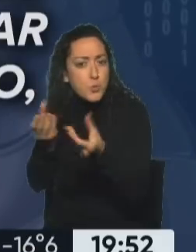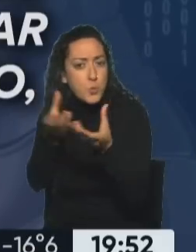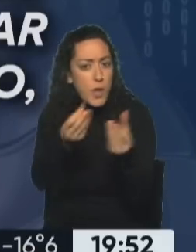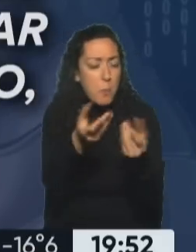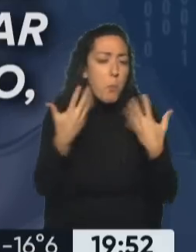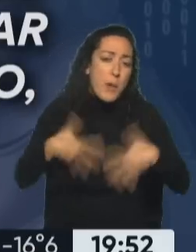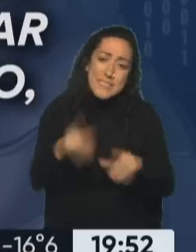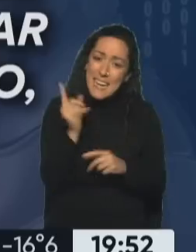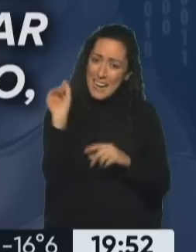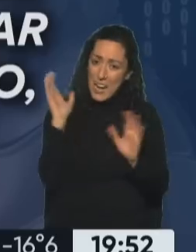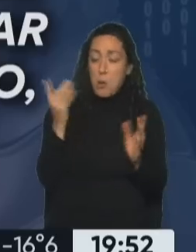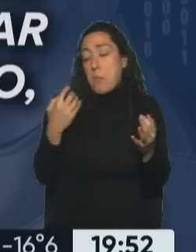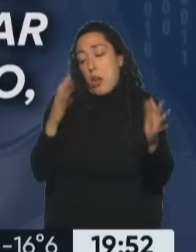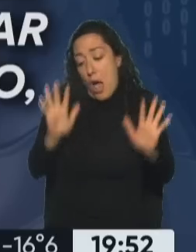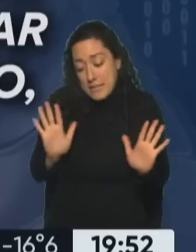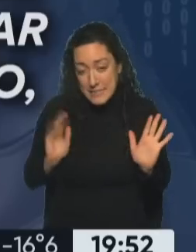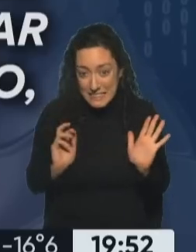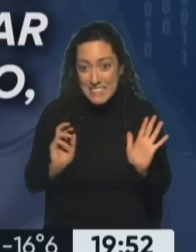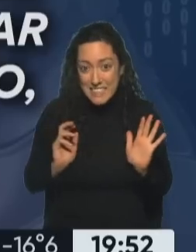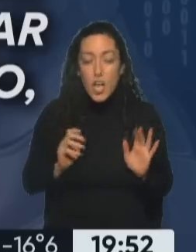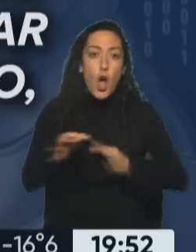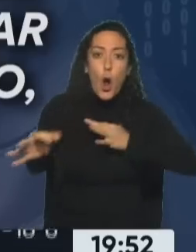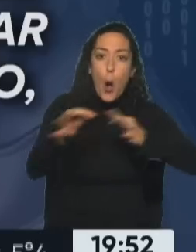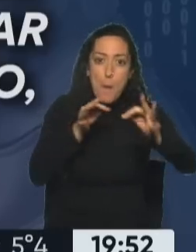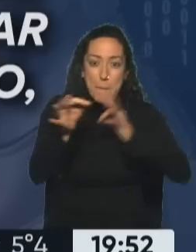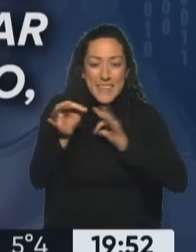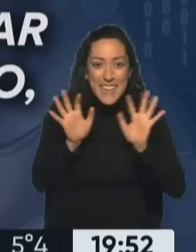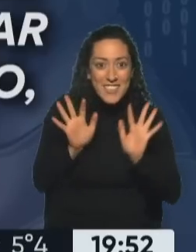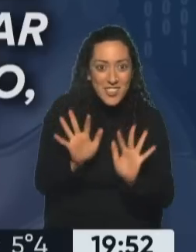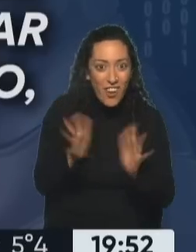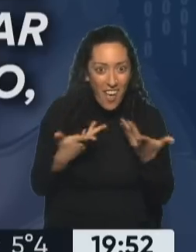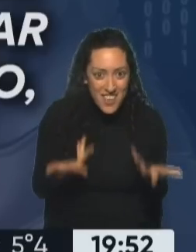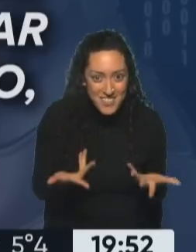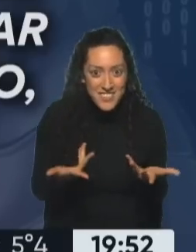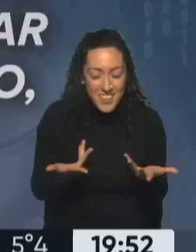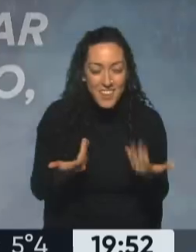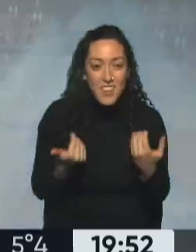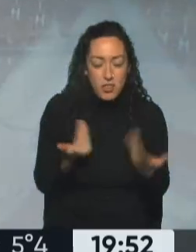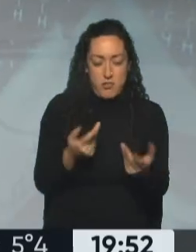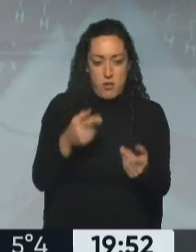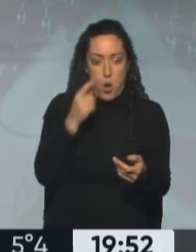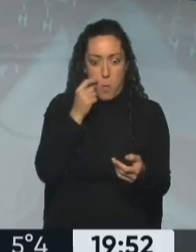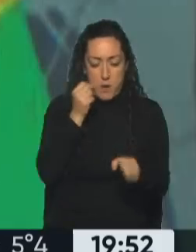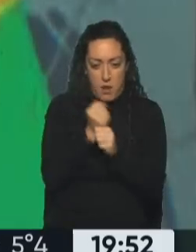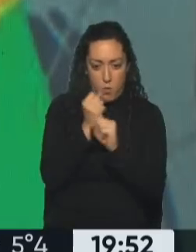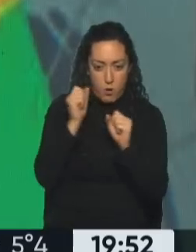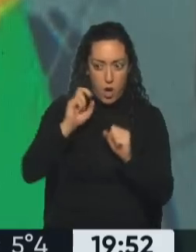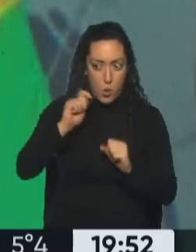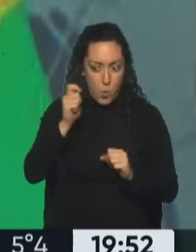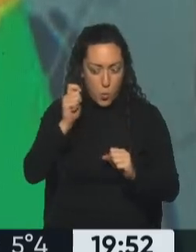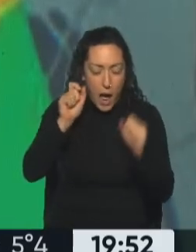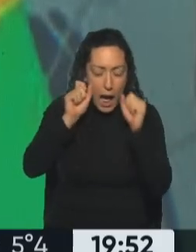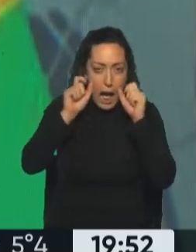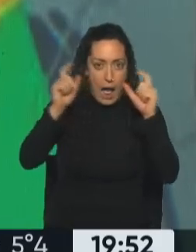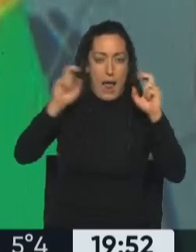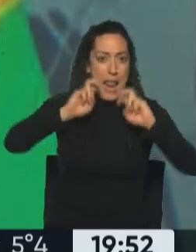extraño, pero es lo que es. Y ese tipo de conversaciones fueron las que lo pusieron en alarma a este ingeniero de Google, que lo